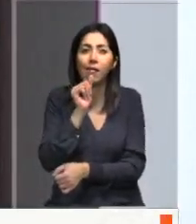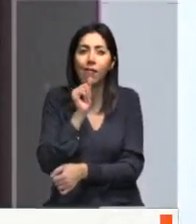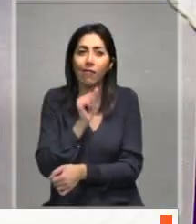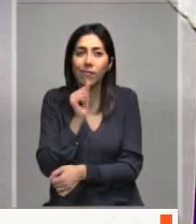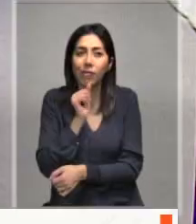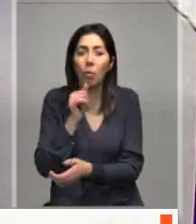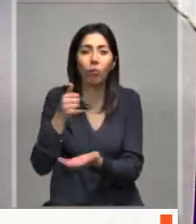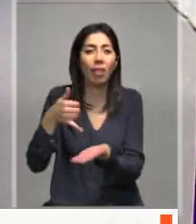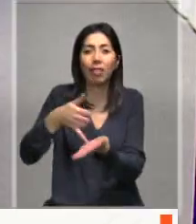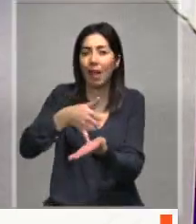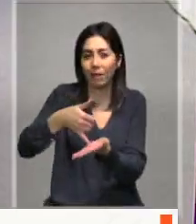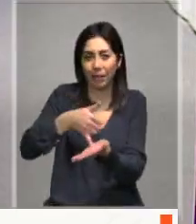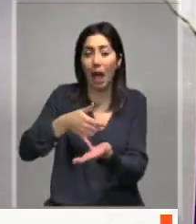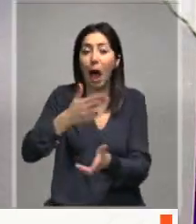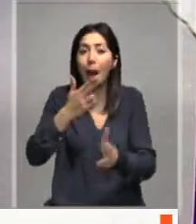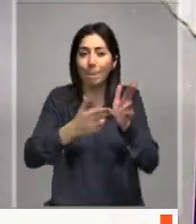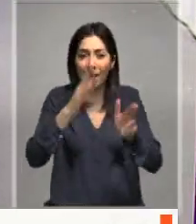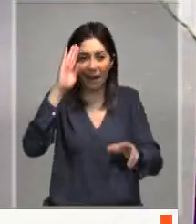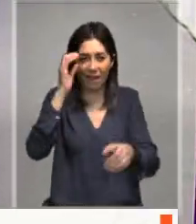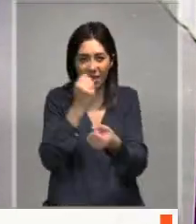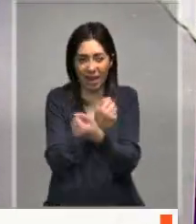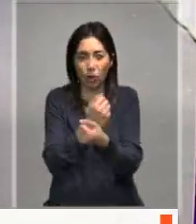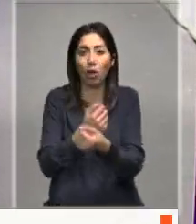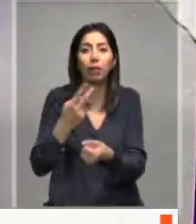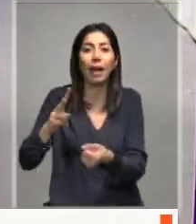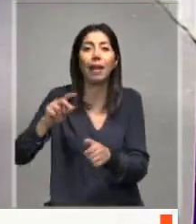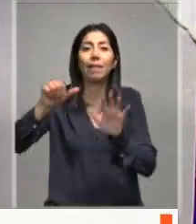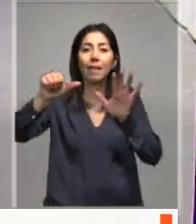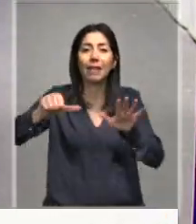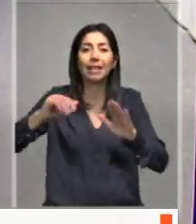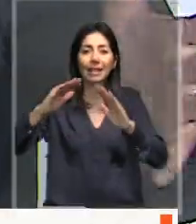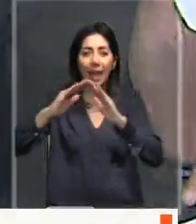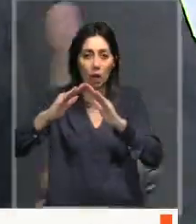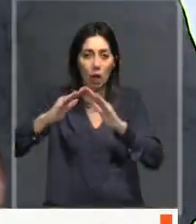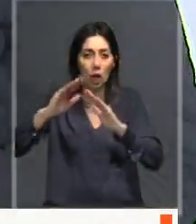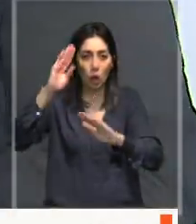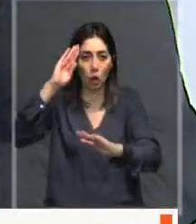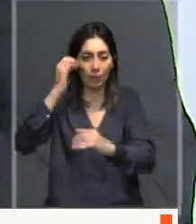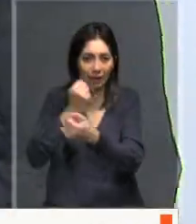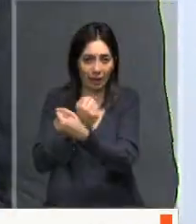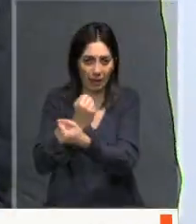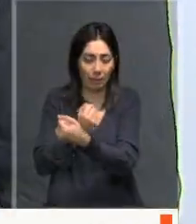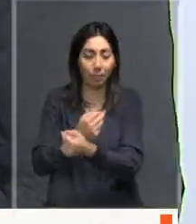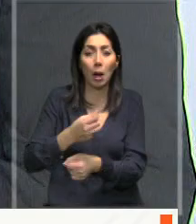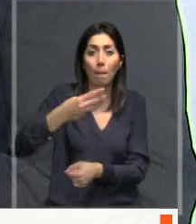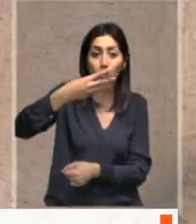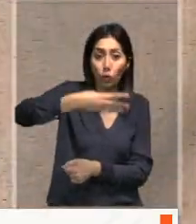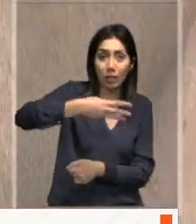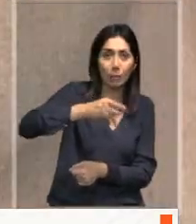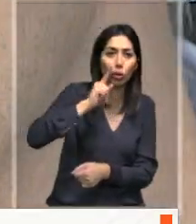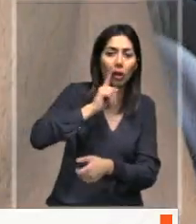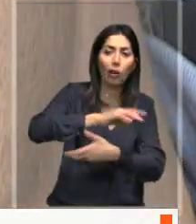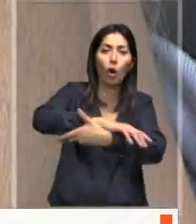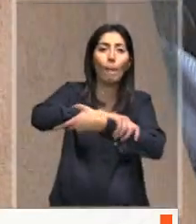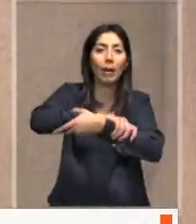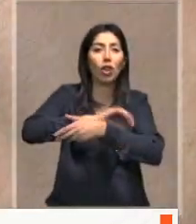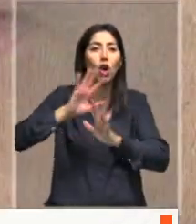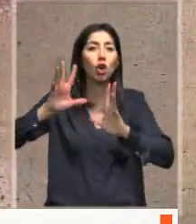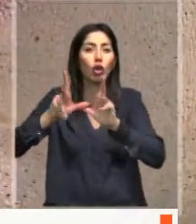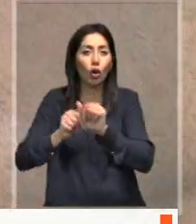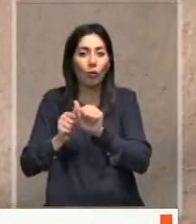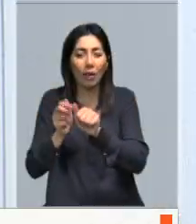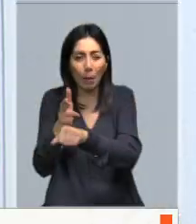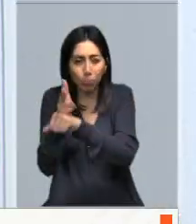fuego de los carabineros de la 16 comisaría. Eso llevó al municipio a crear un convenio con el club de tiros de la